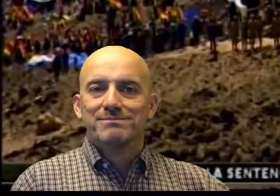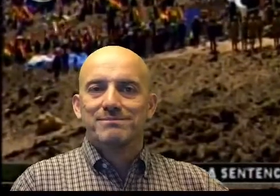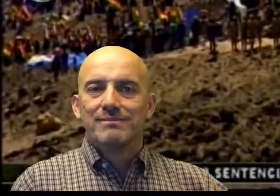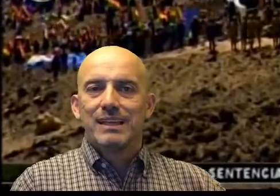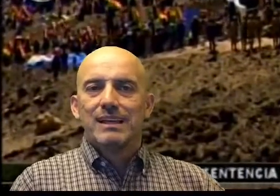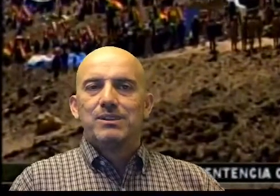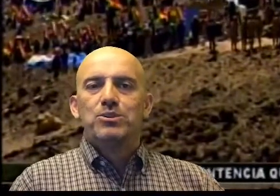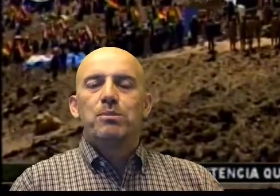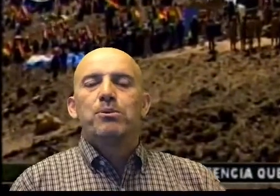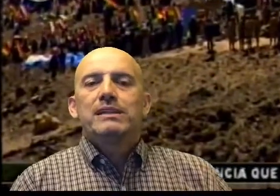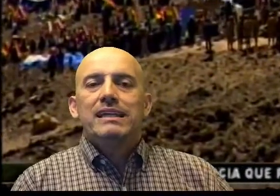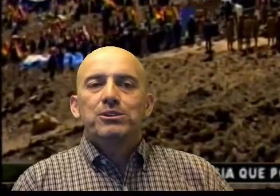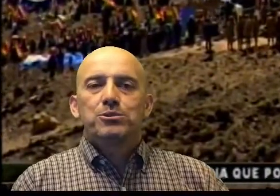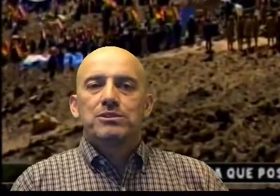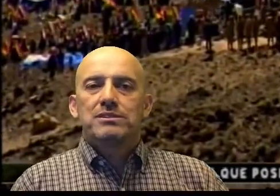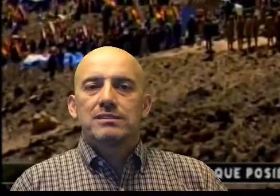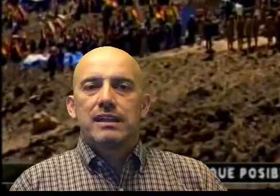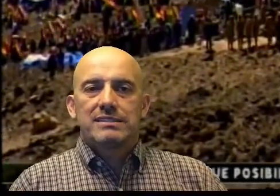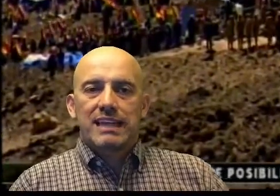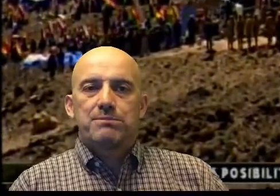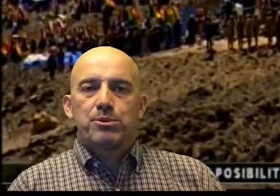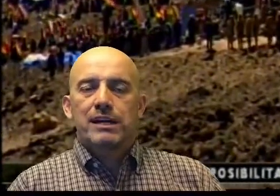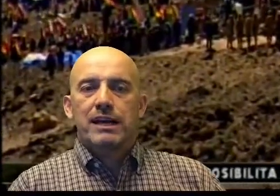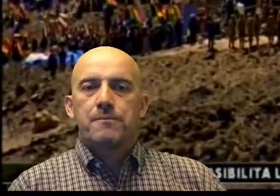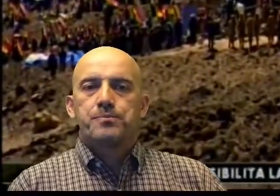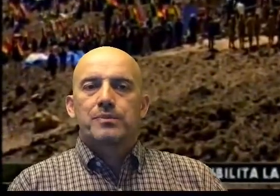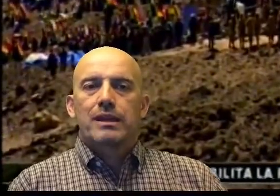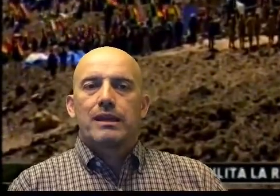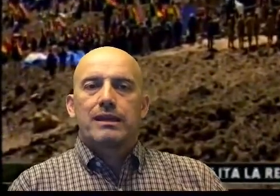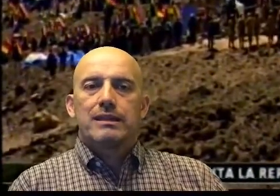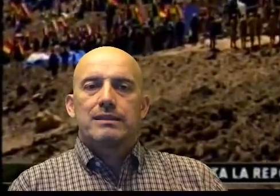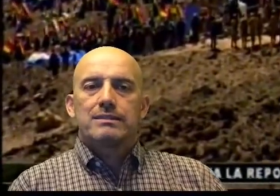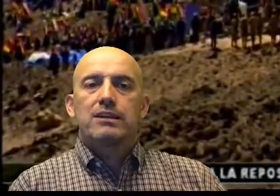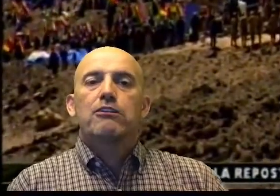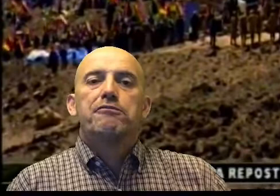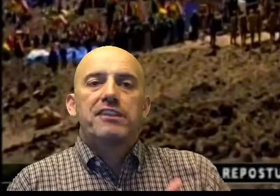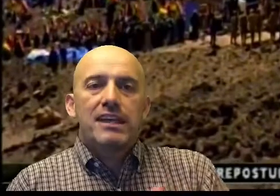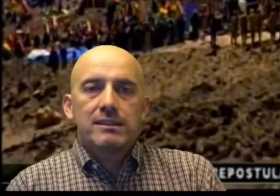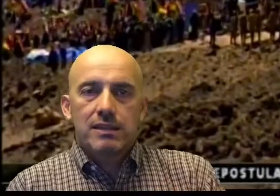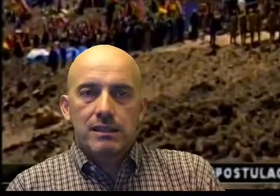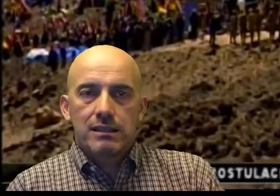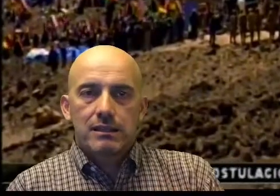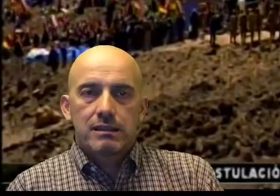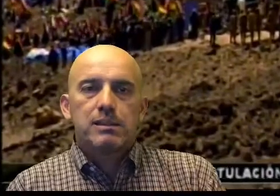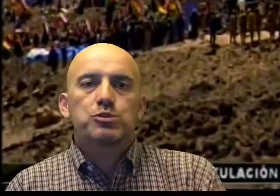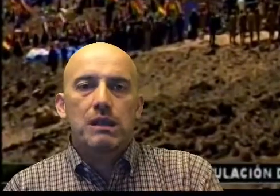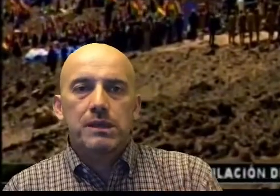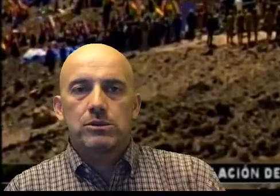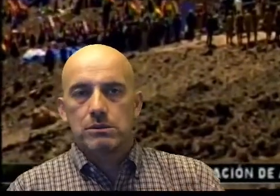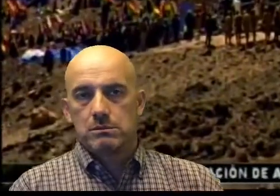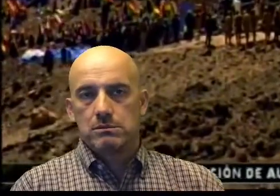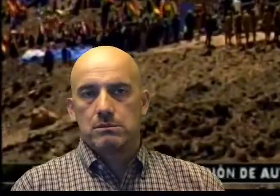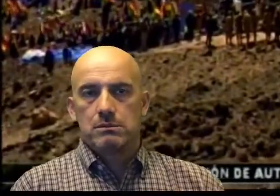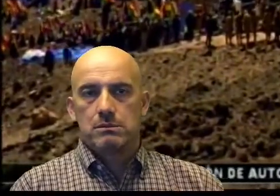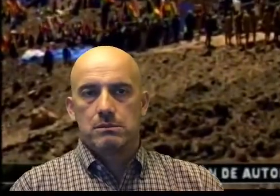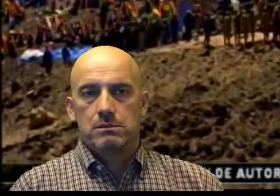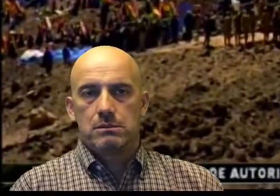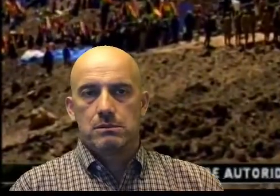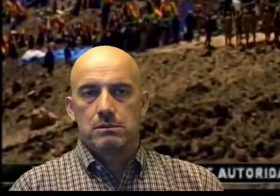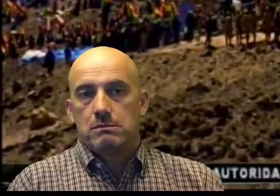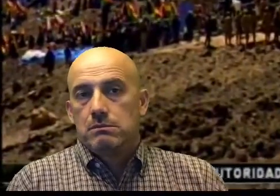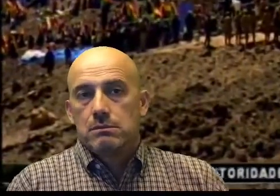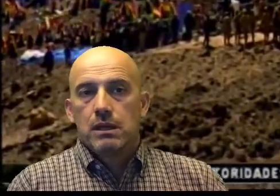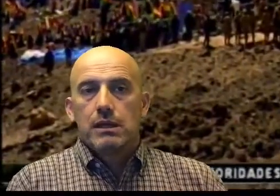maestro no podría entonces ezequiel apodaca ser confidente de su enemigo